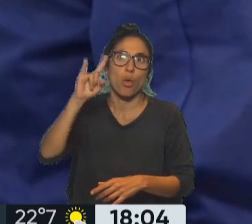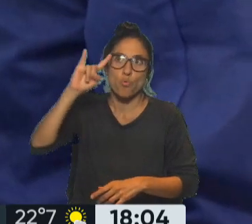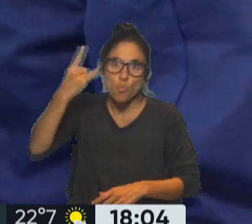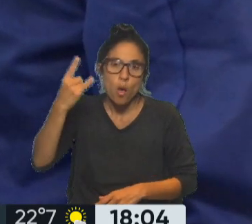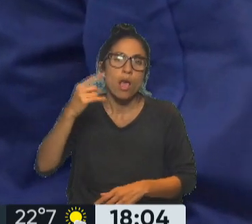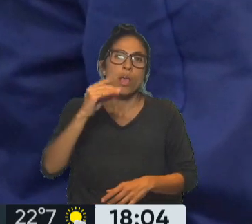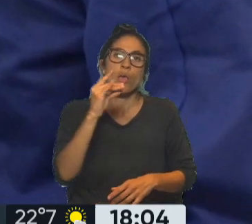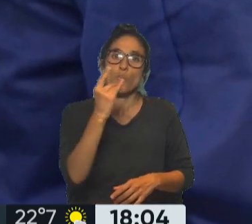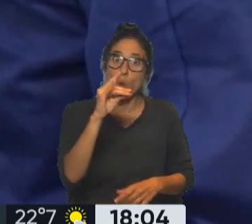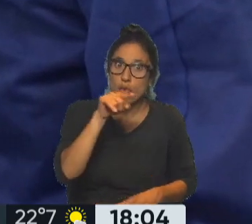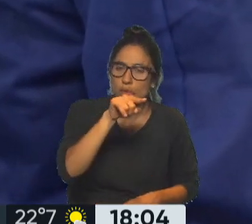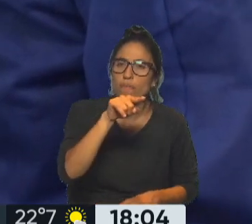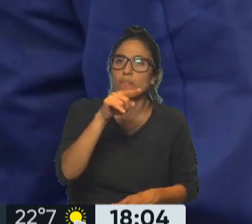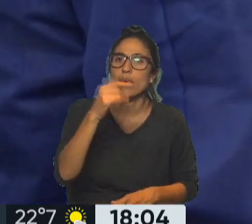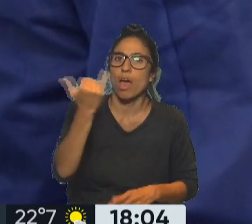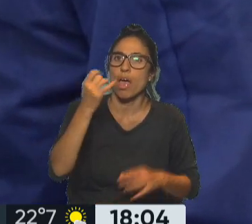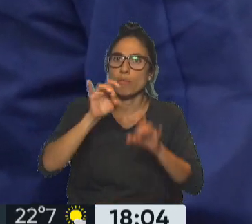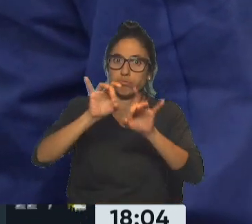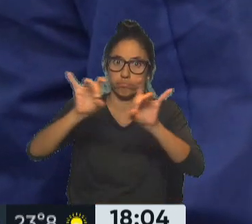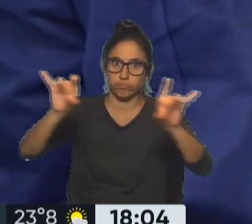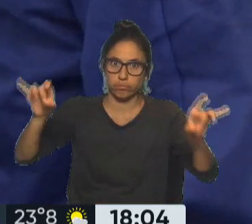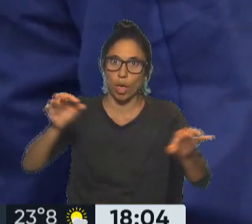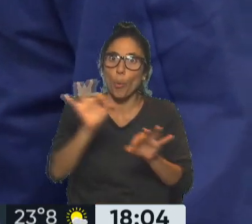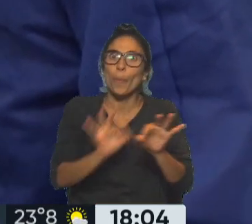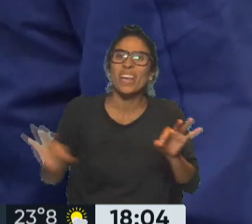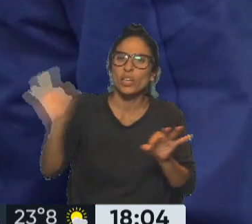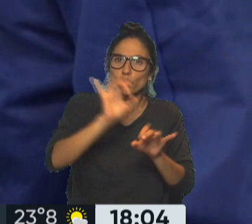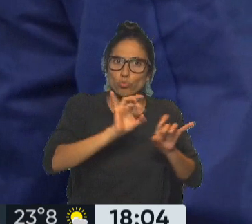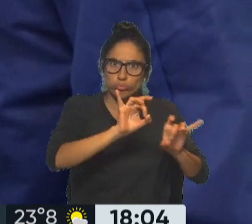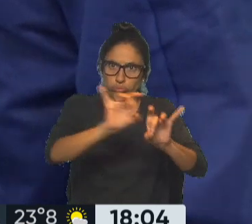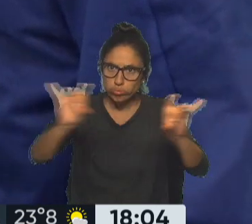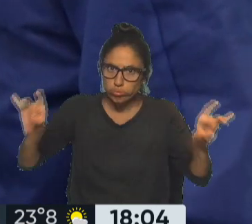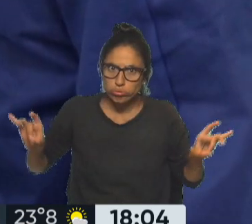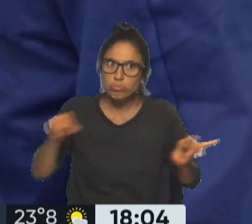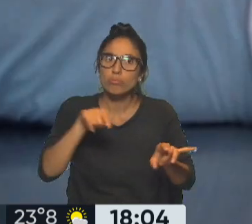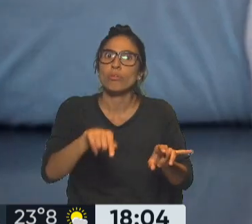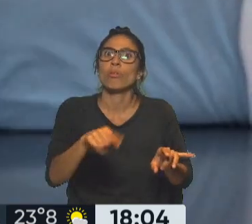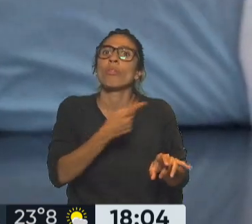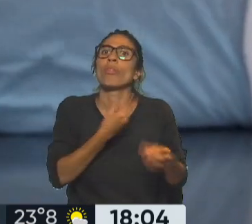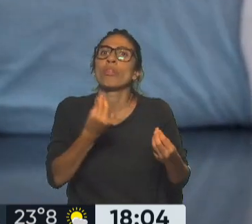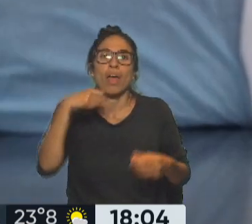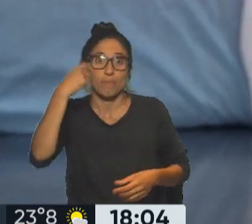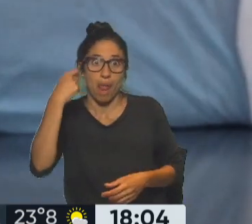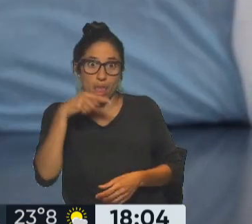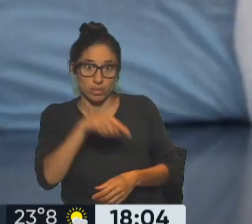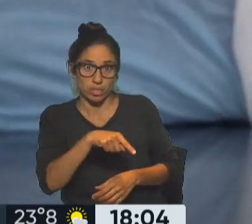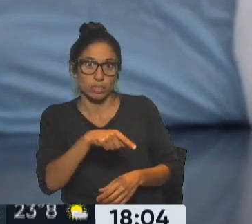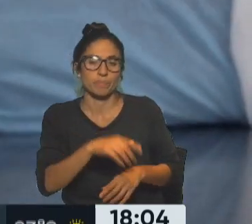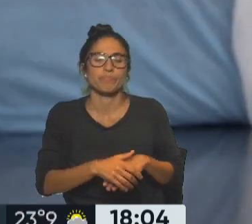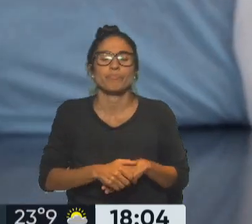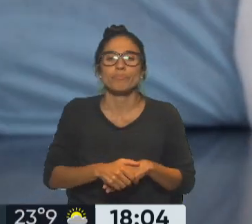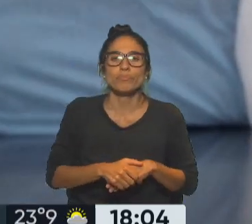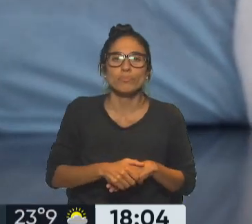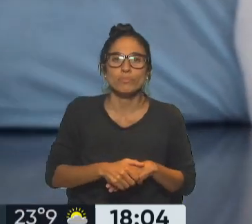región también. El virus se ha propagado entre las aves del corral y las aves silvestres durante 25 años, pero